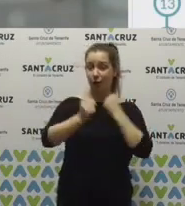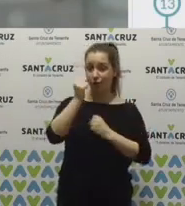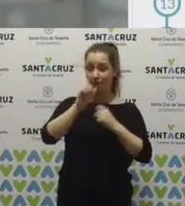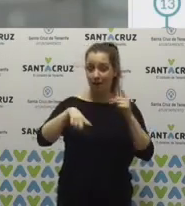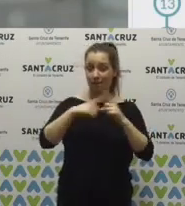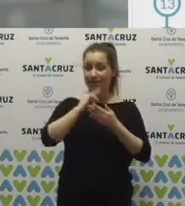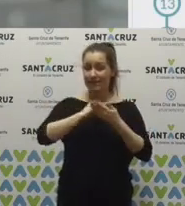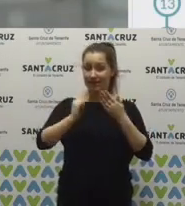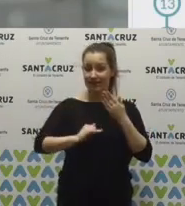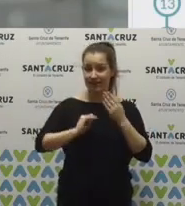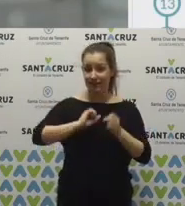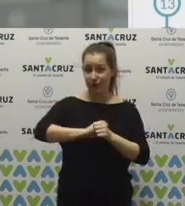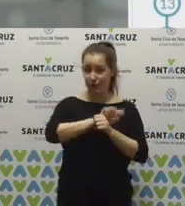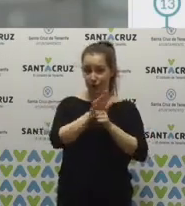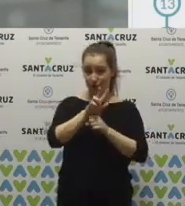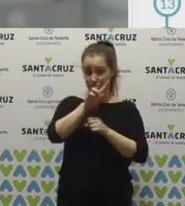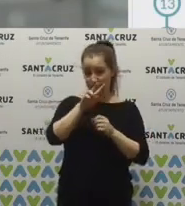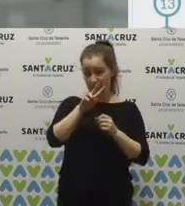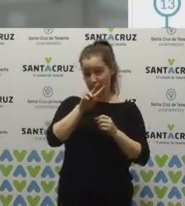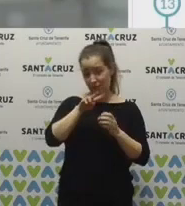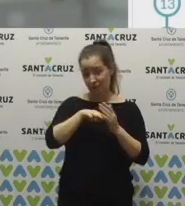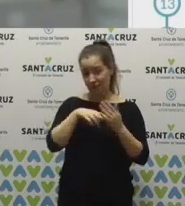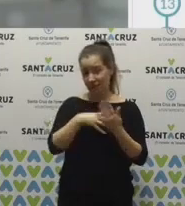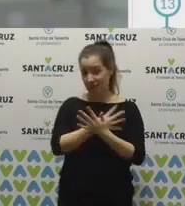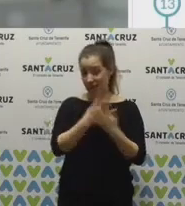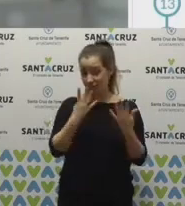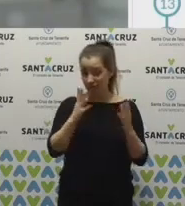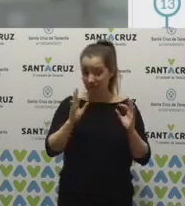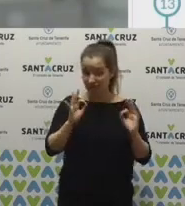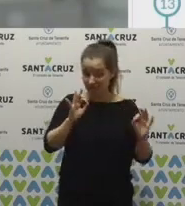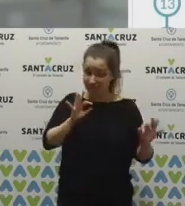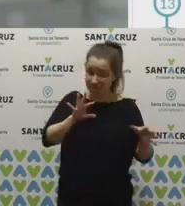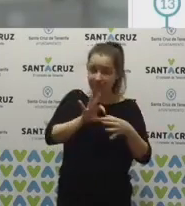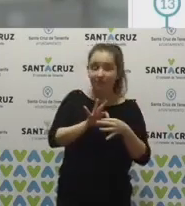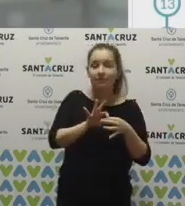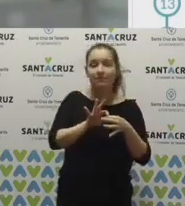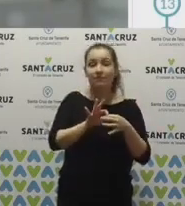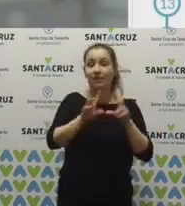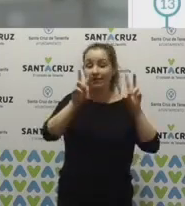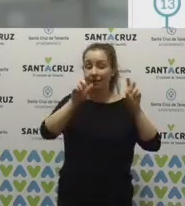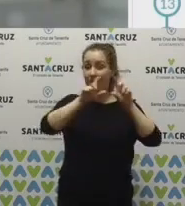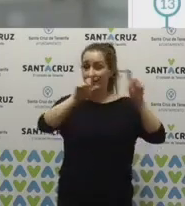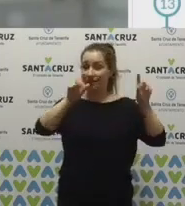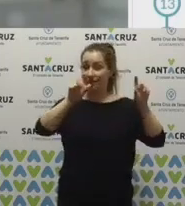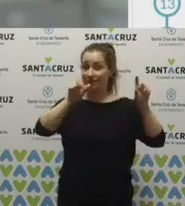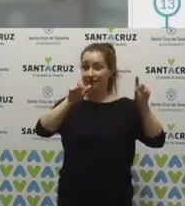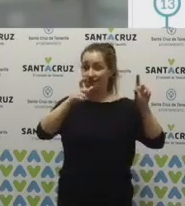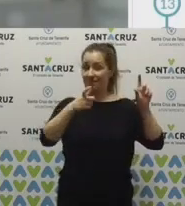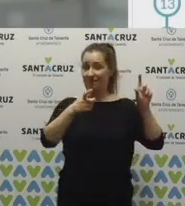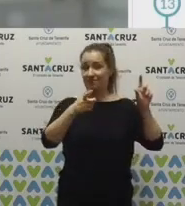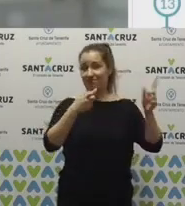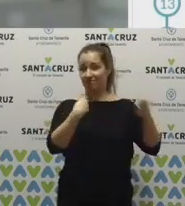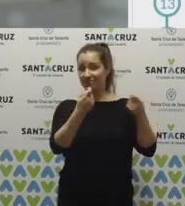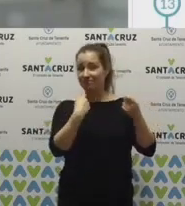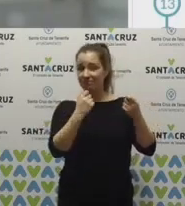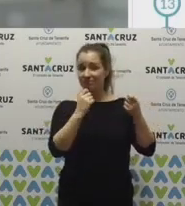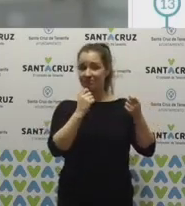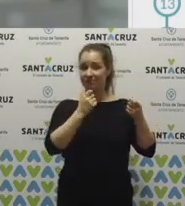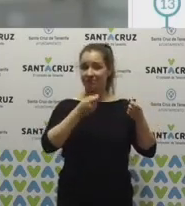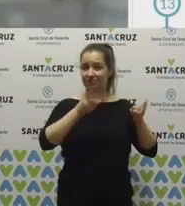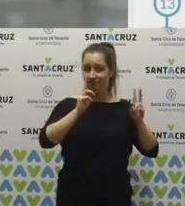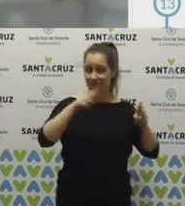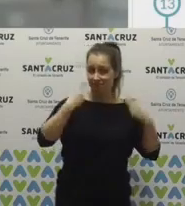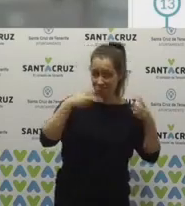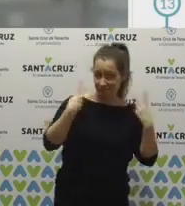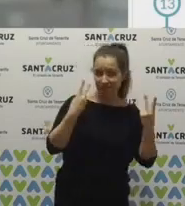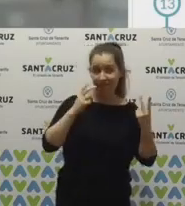establecimiento en establecimientos comerciales de vela tres días y en restauración sobre todo con la ausencia de